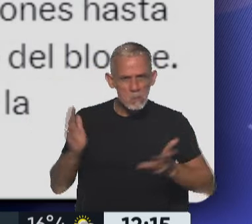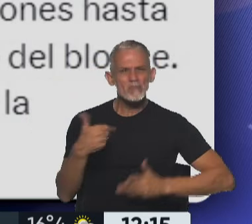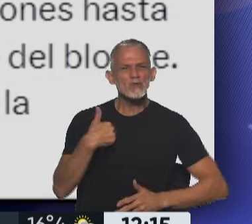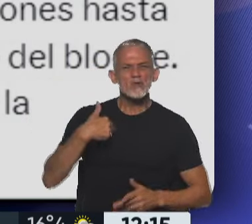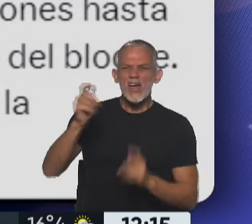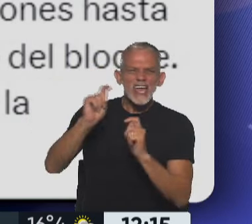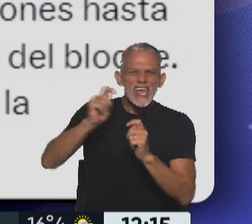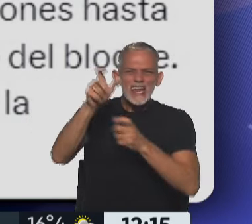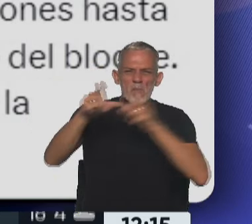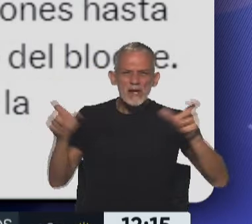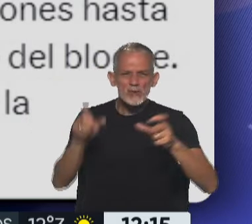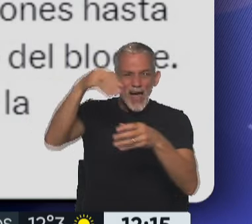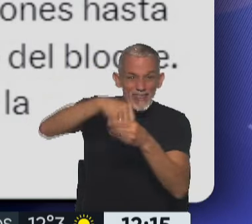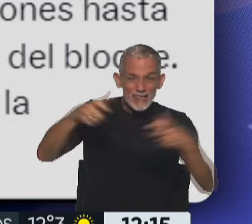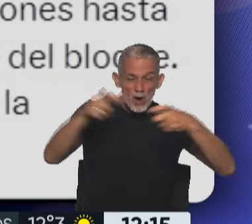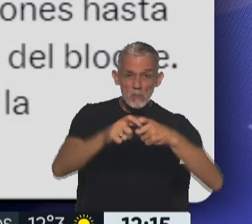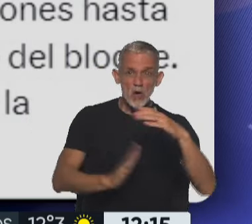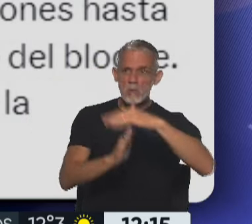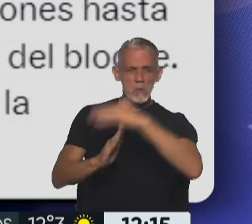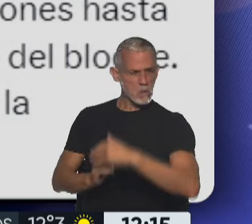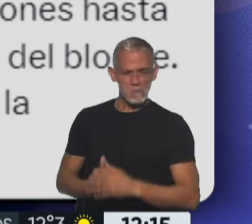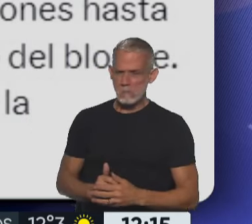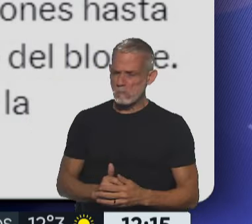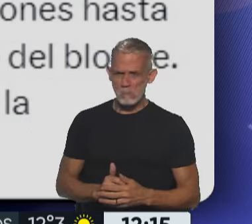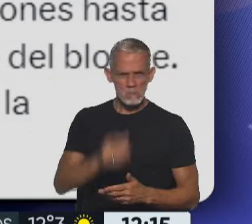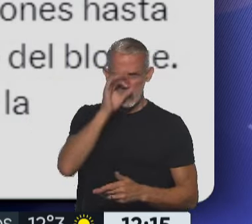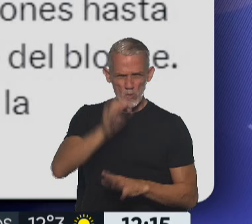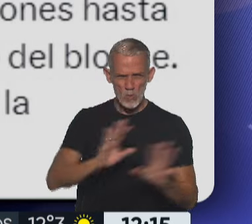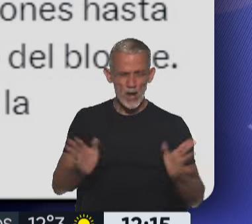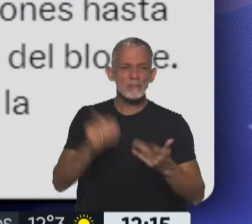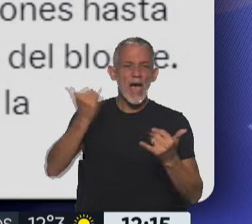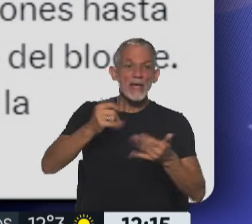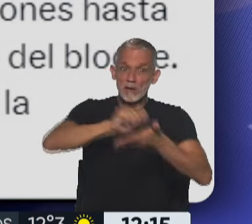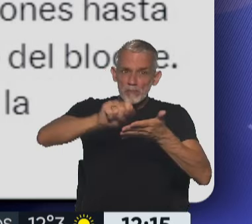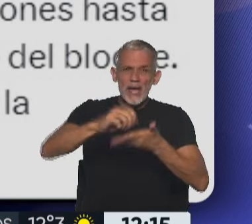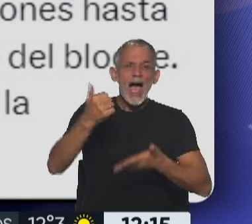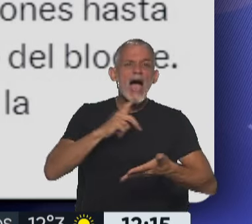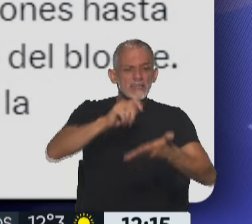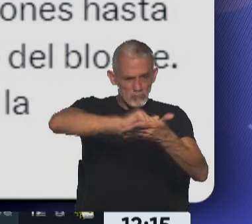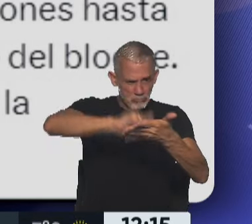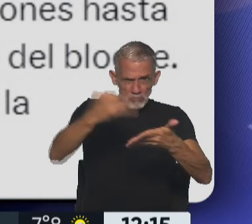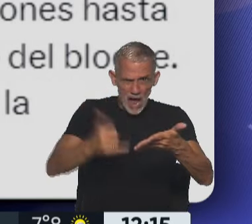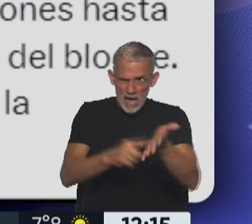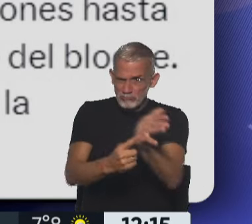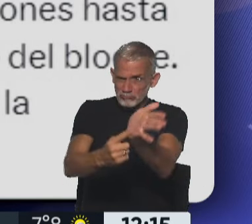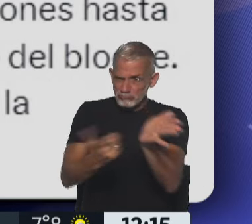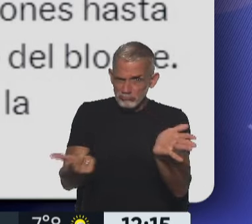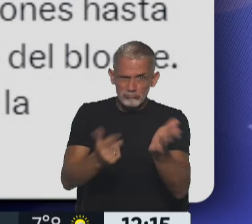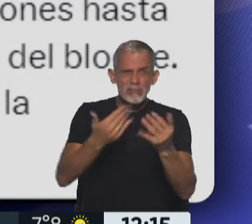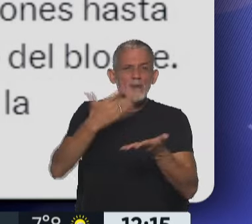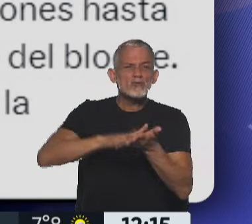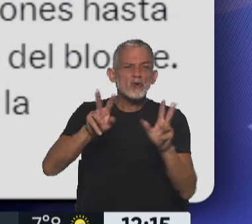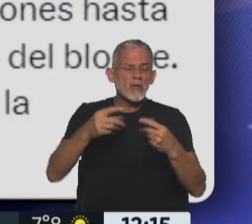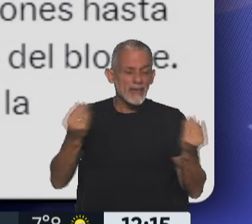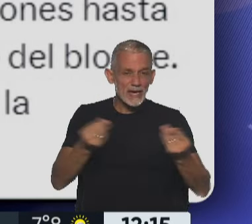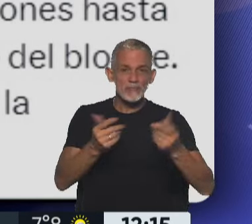Quiénes iban a ser sus miembros ni autoridades de las mismas se agrega hay actas sobre cada una de esas reuniones que demuestran los contenidos la